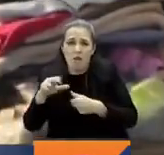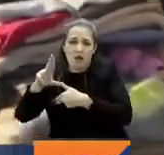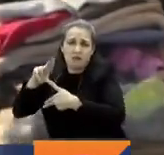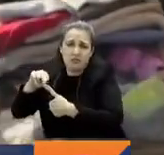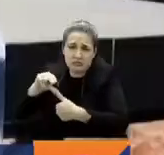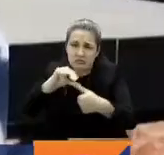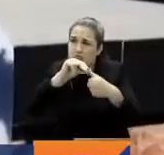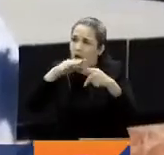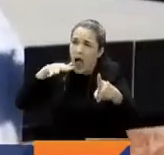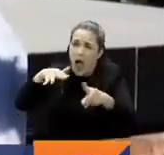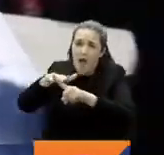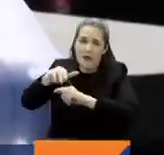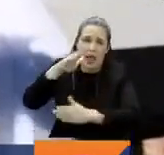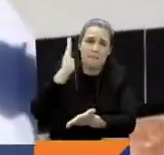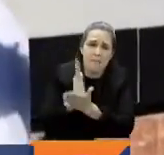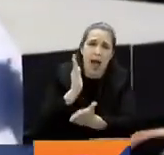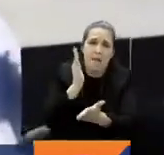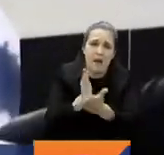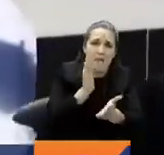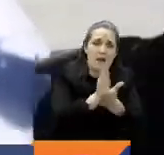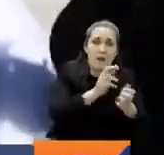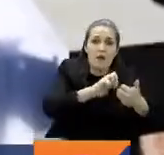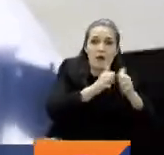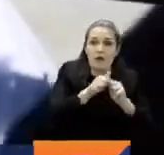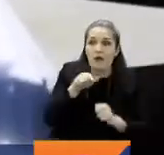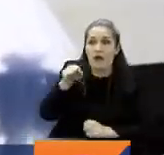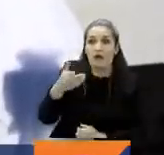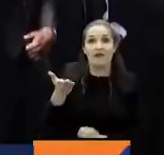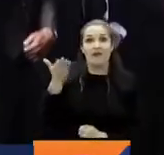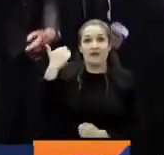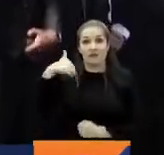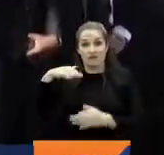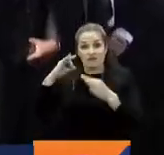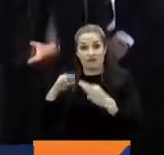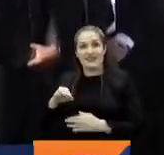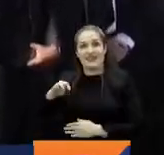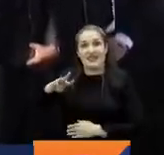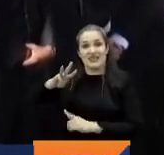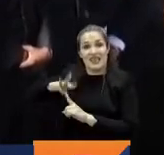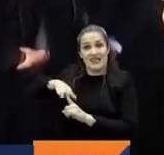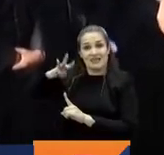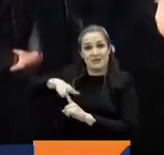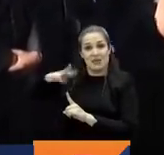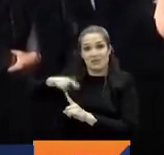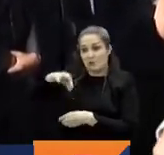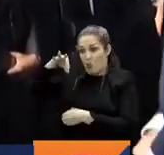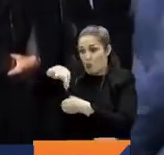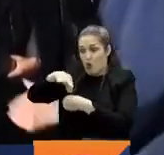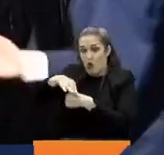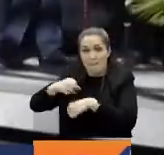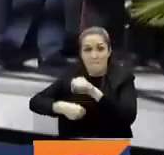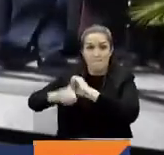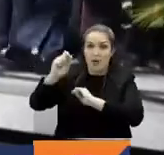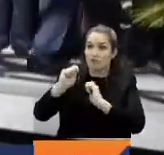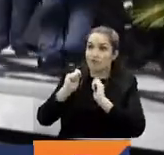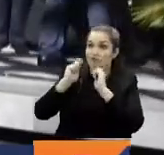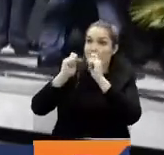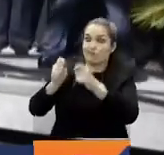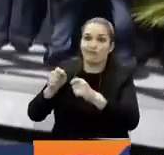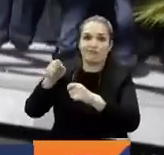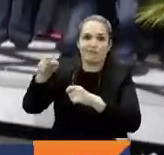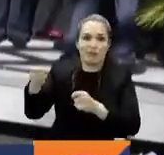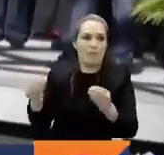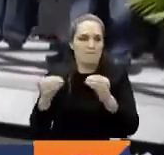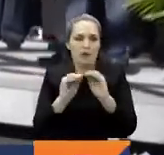país caribeño. El magnicidio se da a casi 3 meses de que sean celebradas elecciones presidenciales, legislativas y locales.